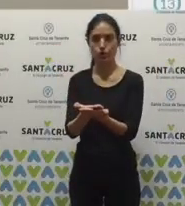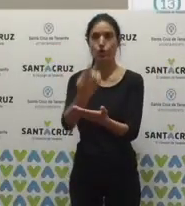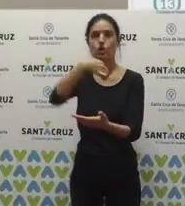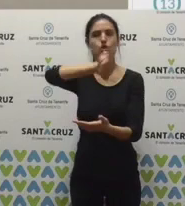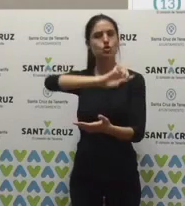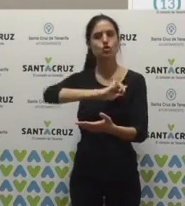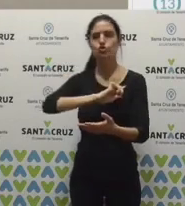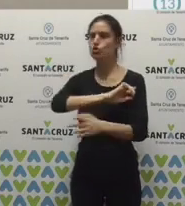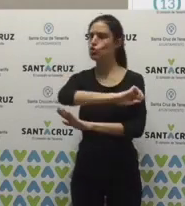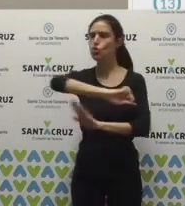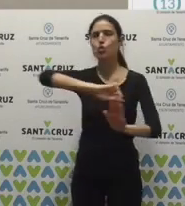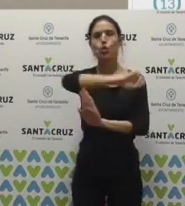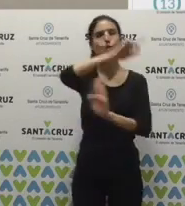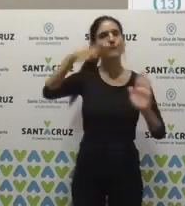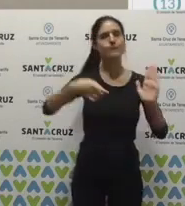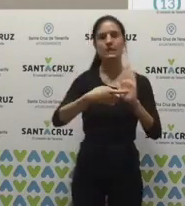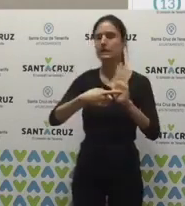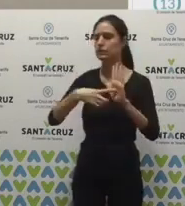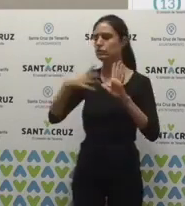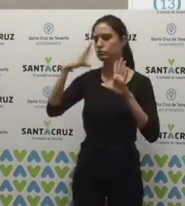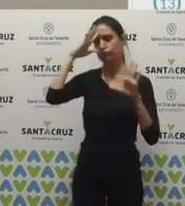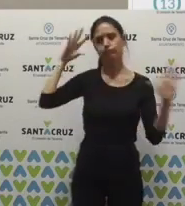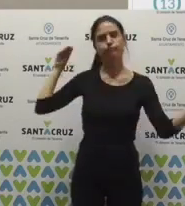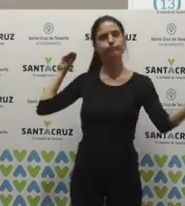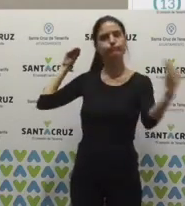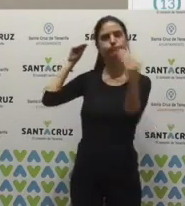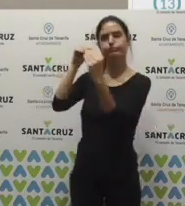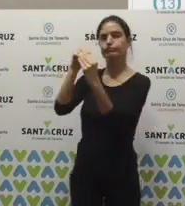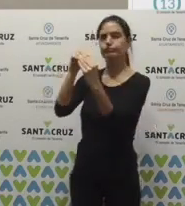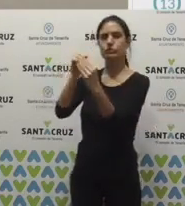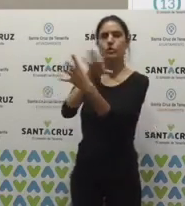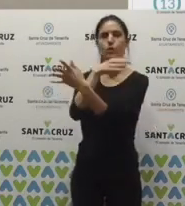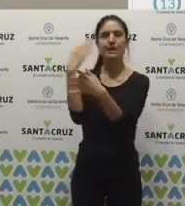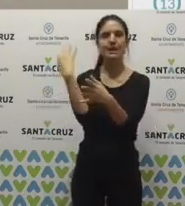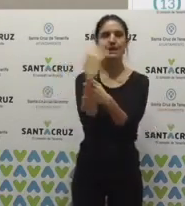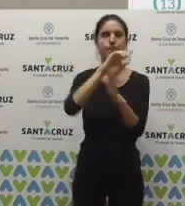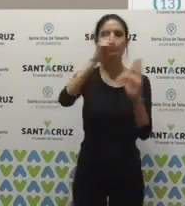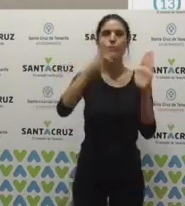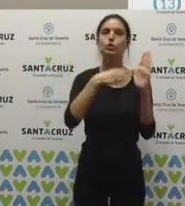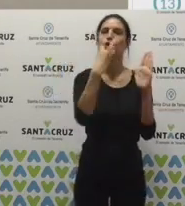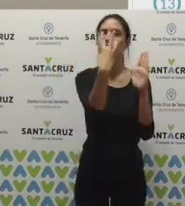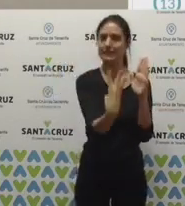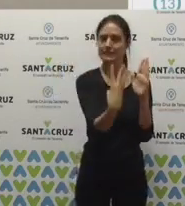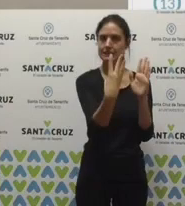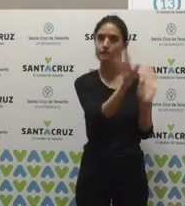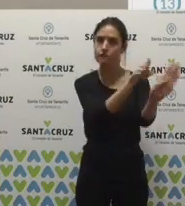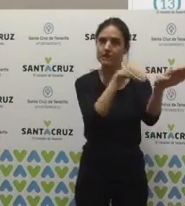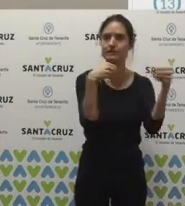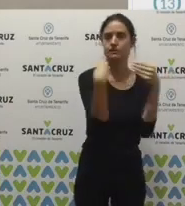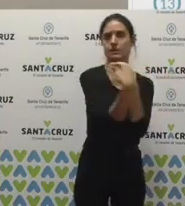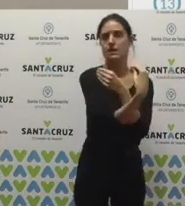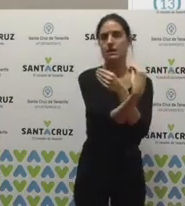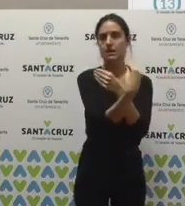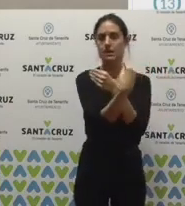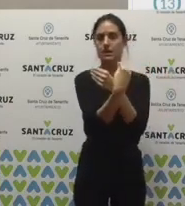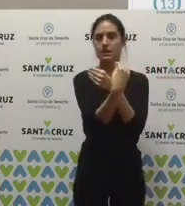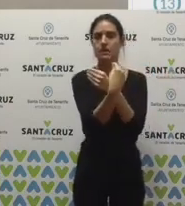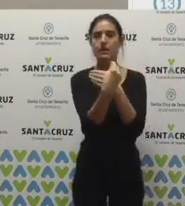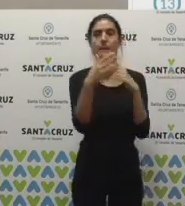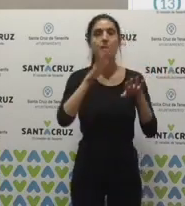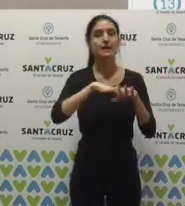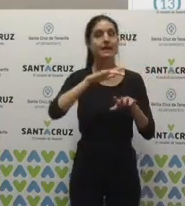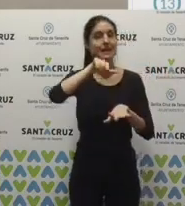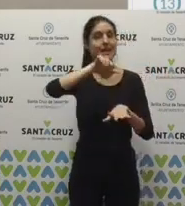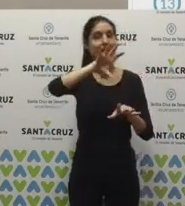absolutamente de acuerdo y es flexibilizar las reglas para que las entidades locales puedan utilizar sus